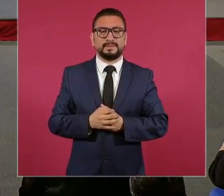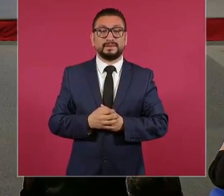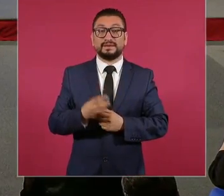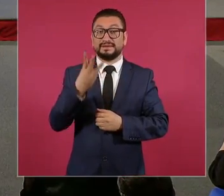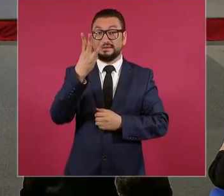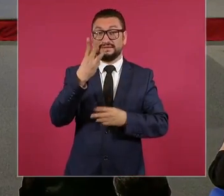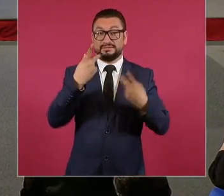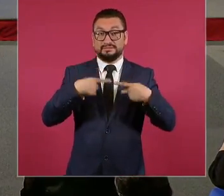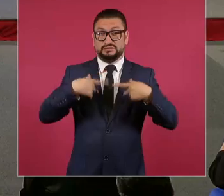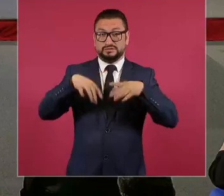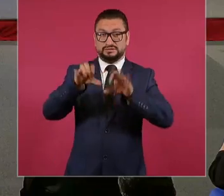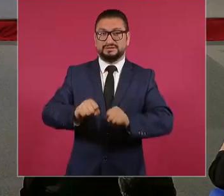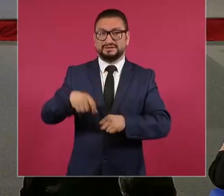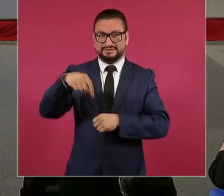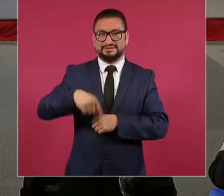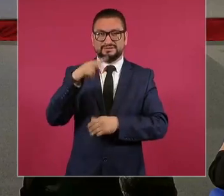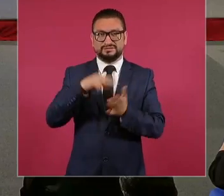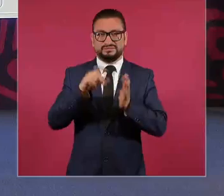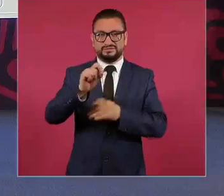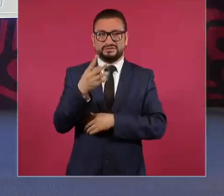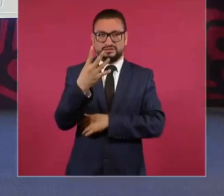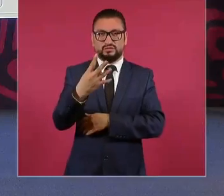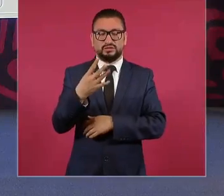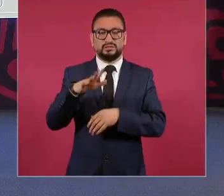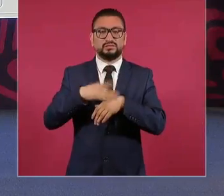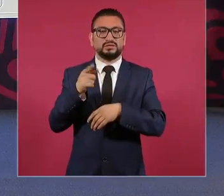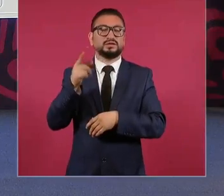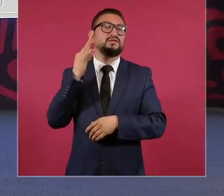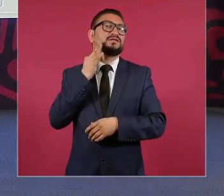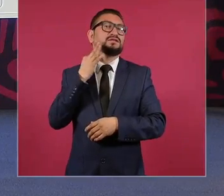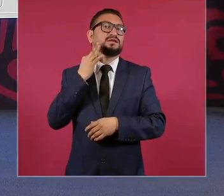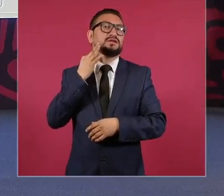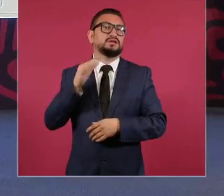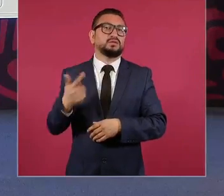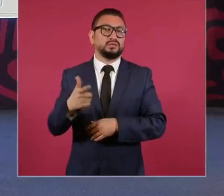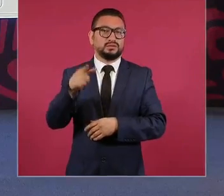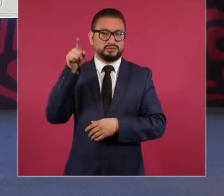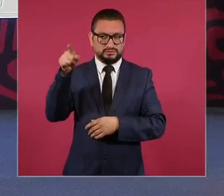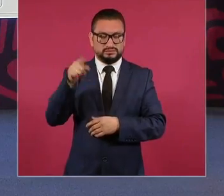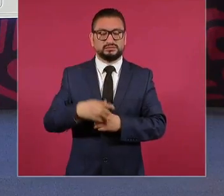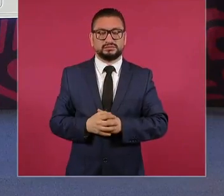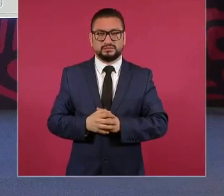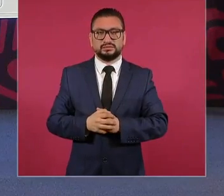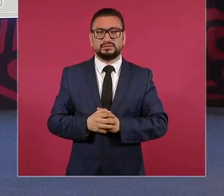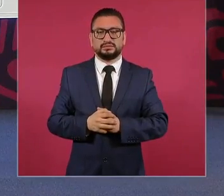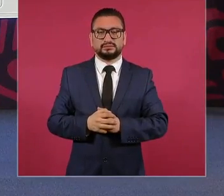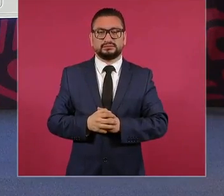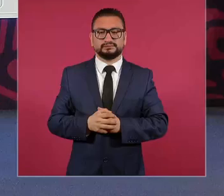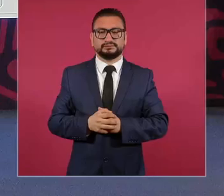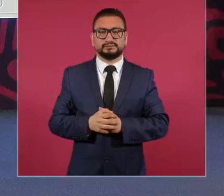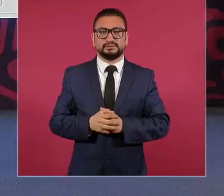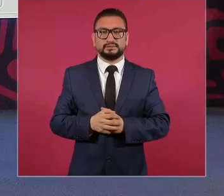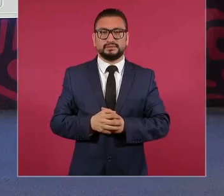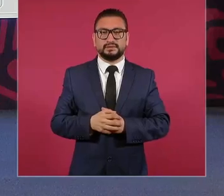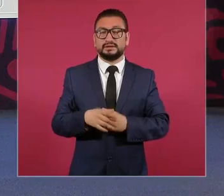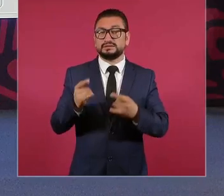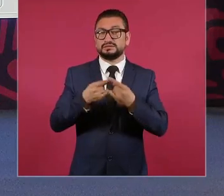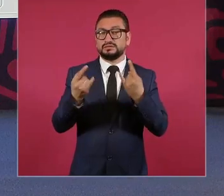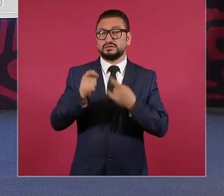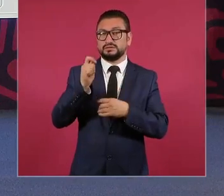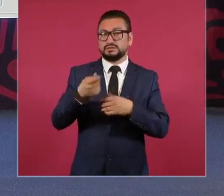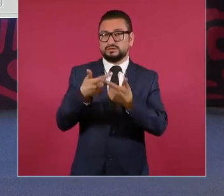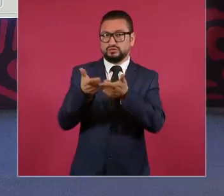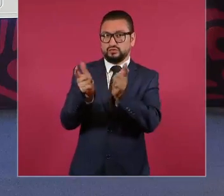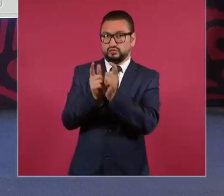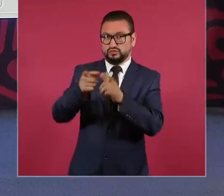detenidos este año por la Fiscalía de Guanajuato. Este caso es de un